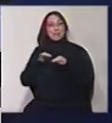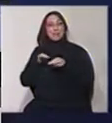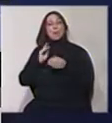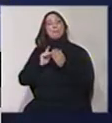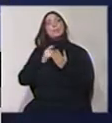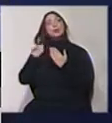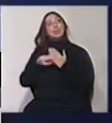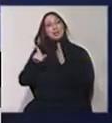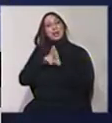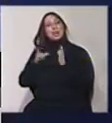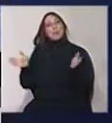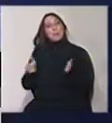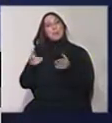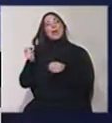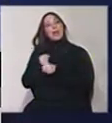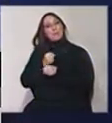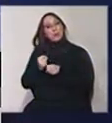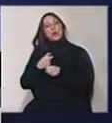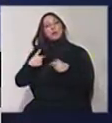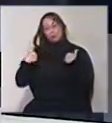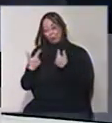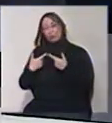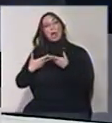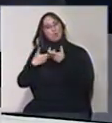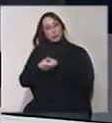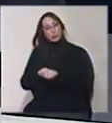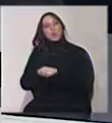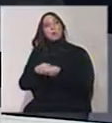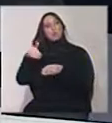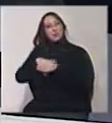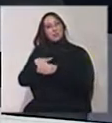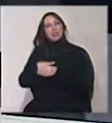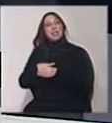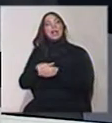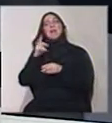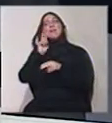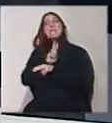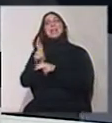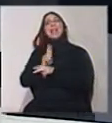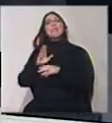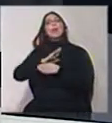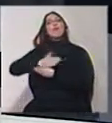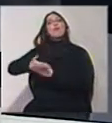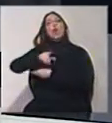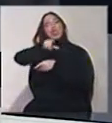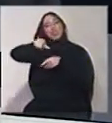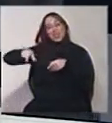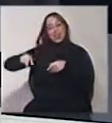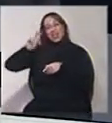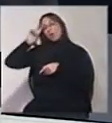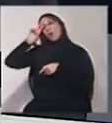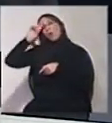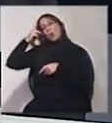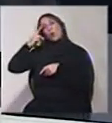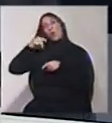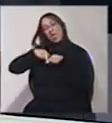que el gobierno promovió y aprobó, nosotros lo acompañamos y lo votamos, para ejercer la vigilancia de la frontera. Bueno, pero ahí en las Fuerzas Armadas van a